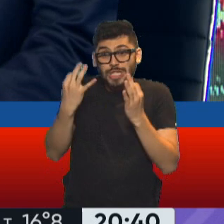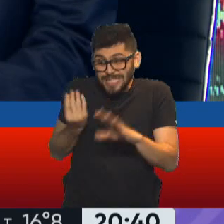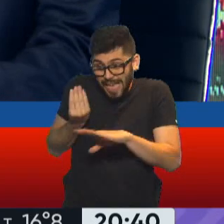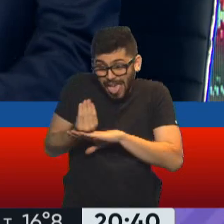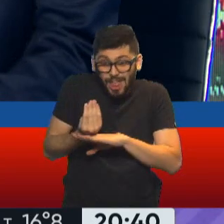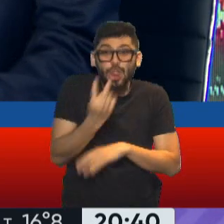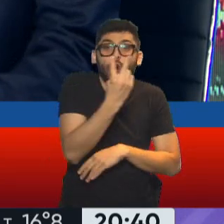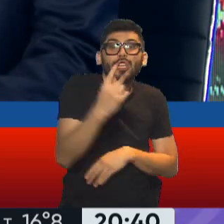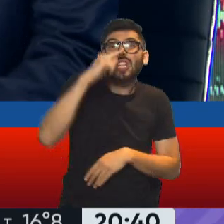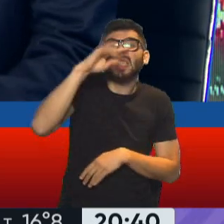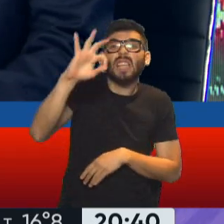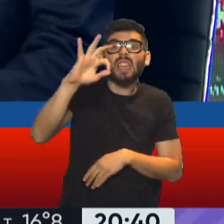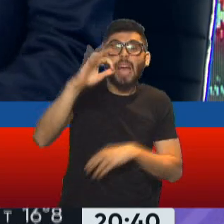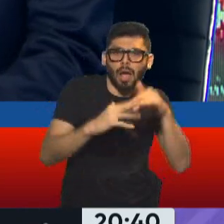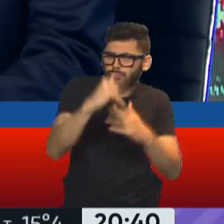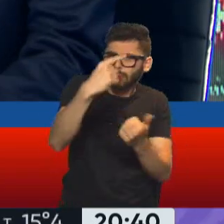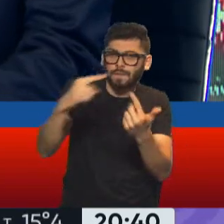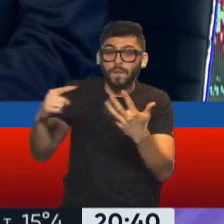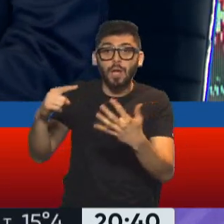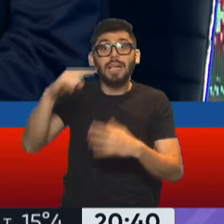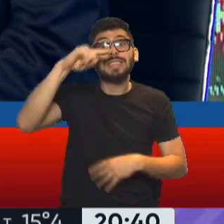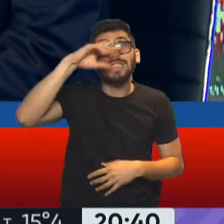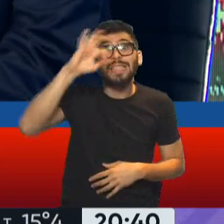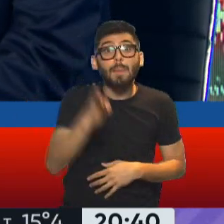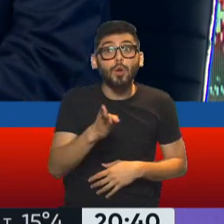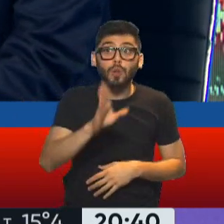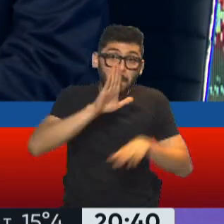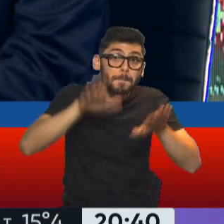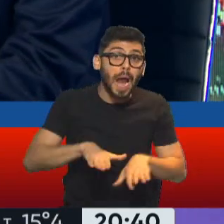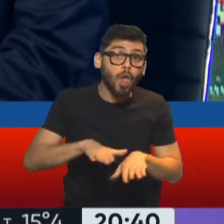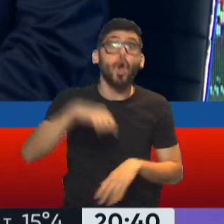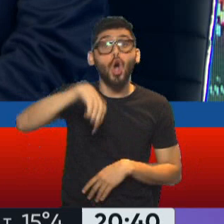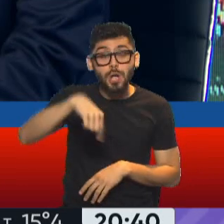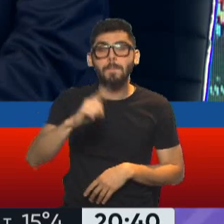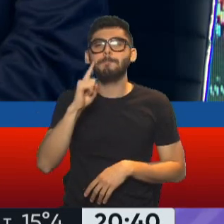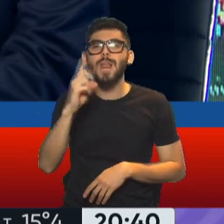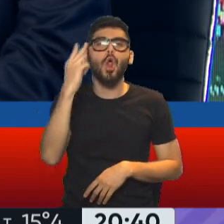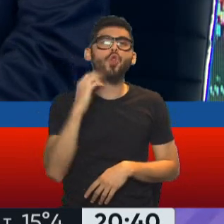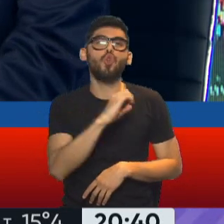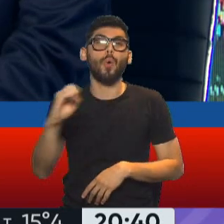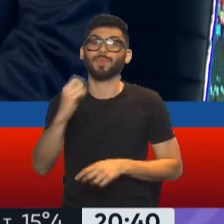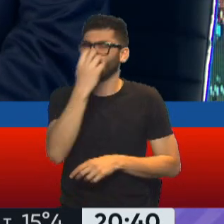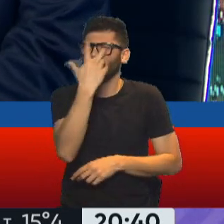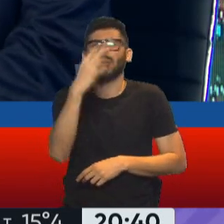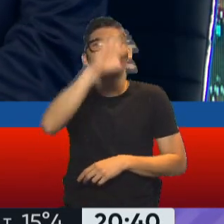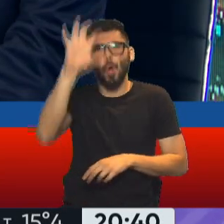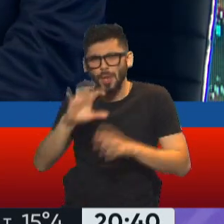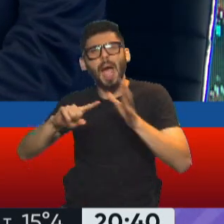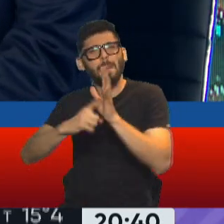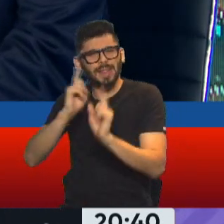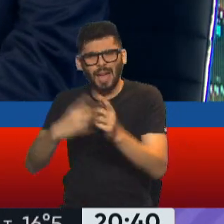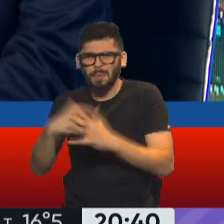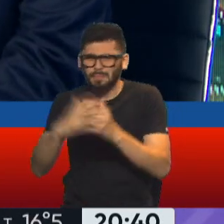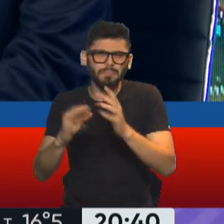270 obras, el 70% estaban paralizadas. Hoy hay 1.900 obras en las 23 provincias, en la Ciudad de Buenos Aires,